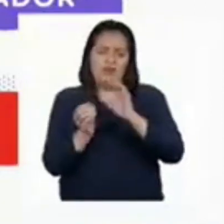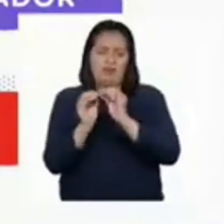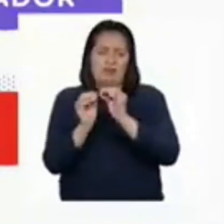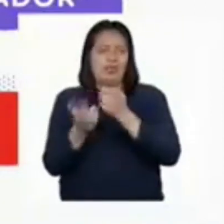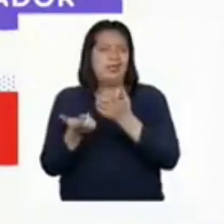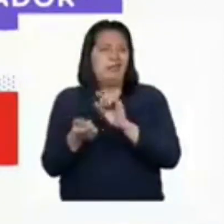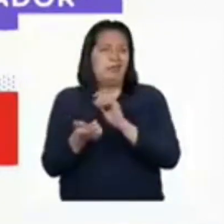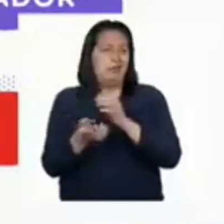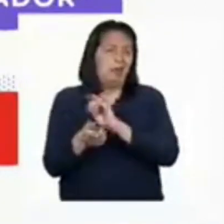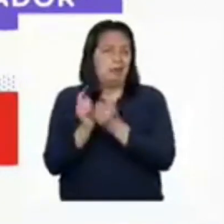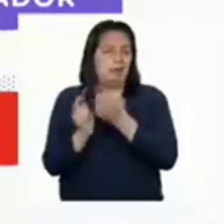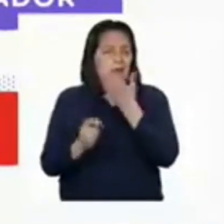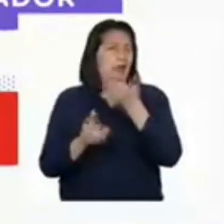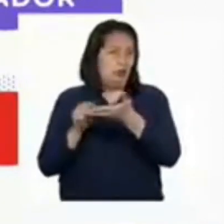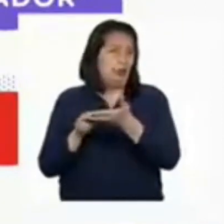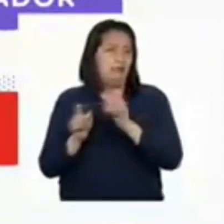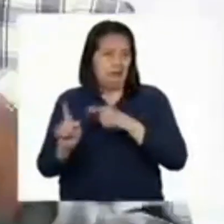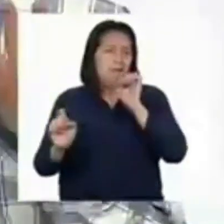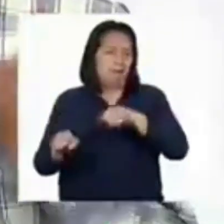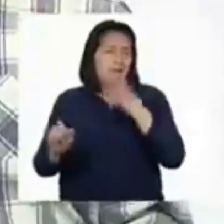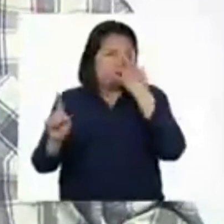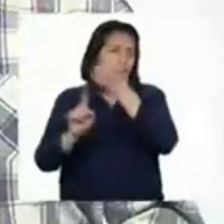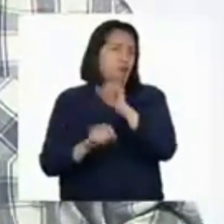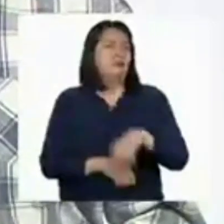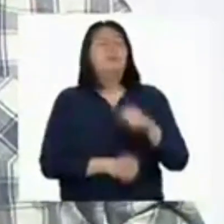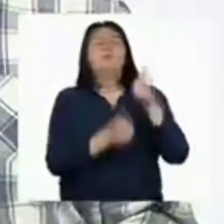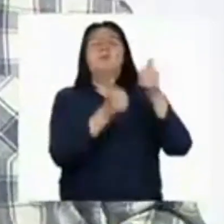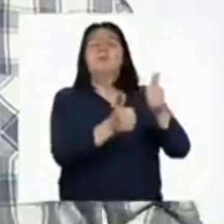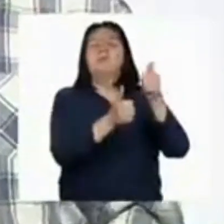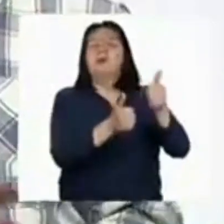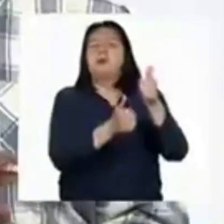podemos mejorar para asegurar que logramos nuestro propósito. Muy